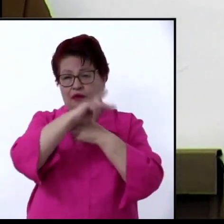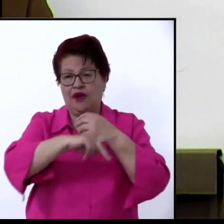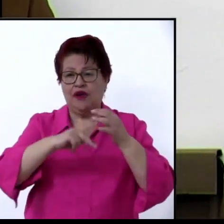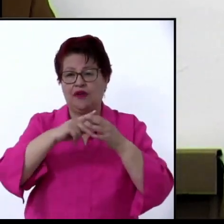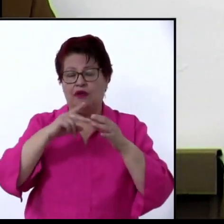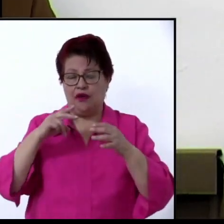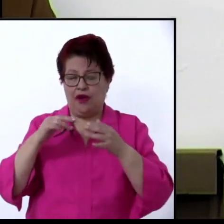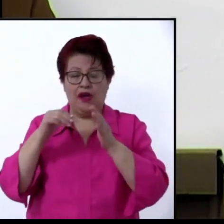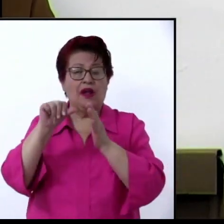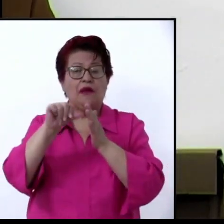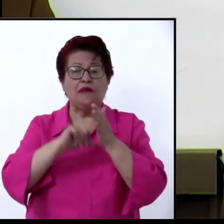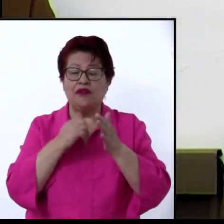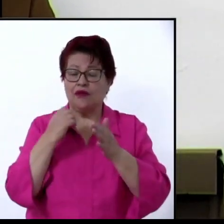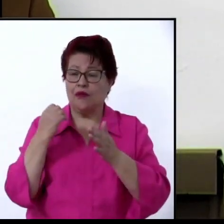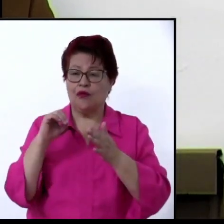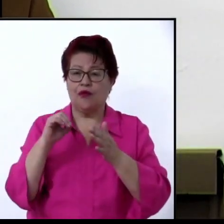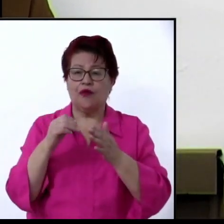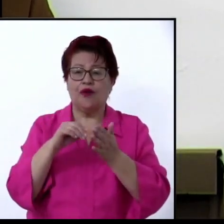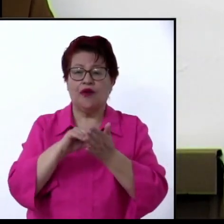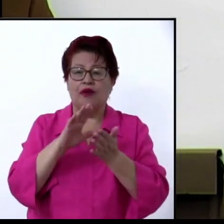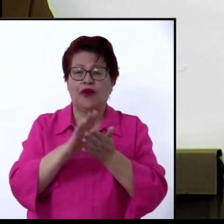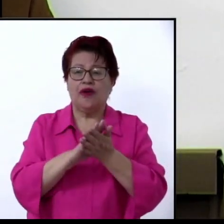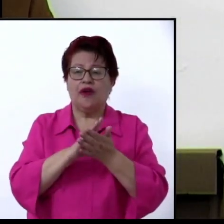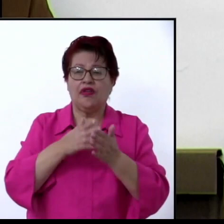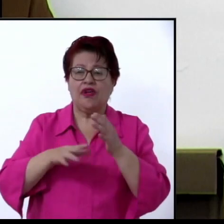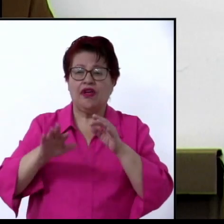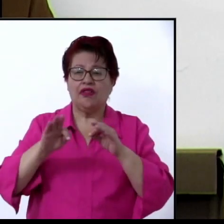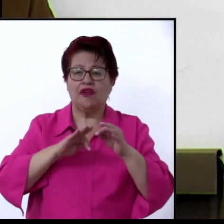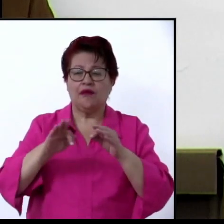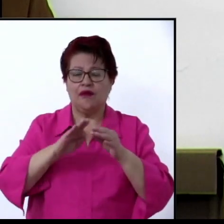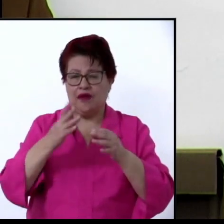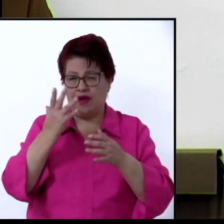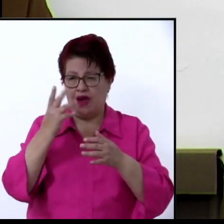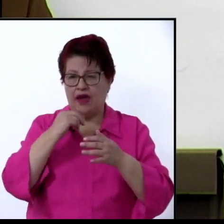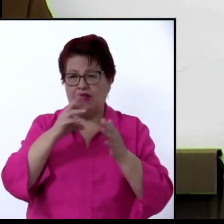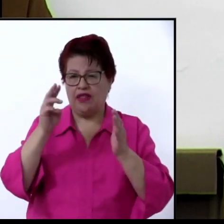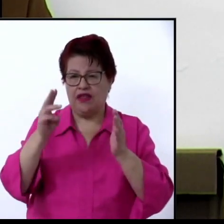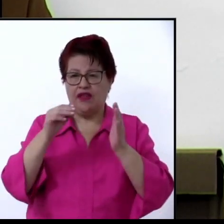octubre, el registro de empleos es el que les he mencionado,